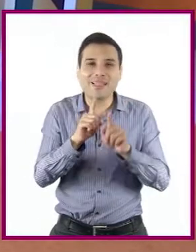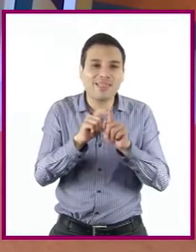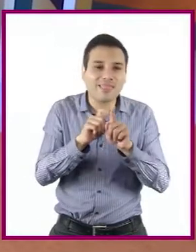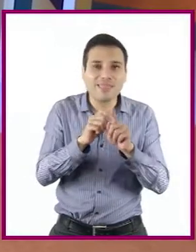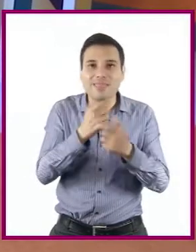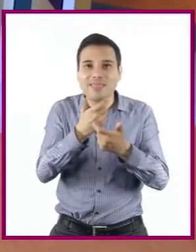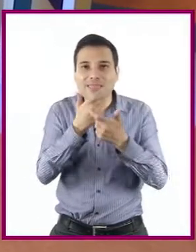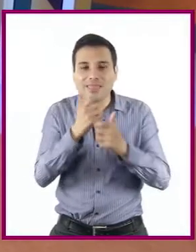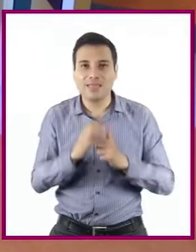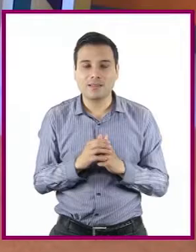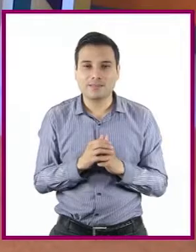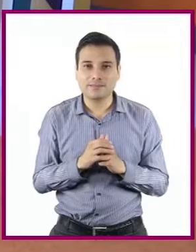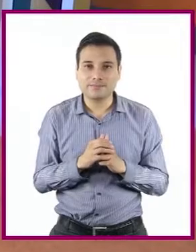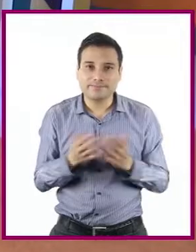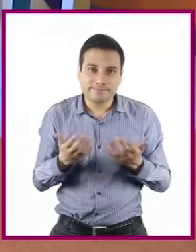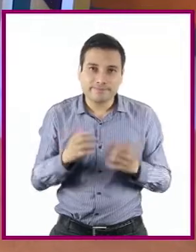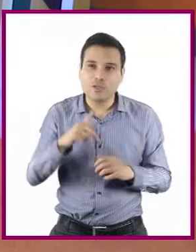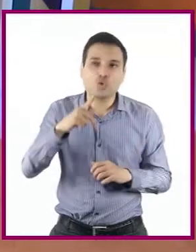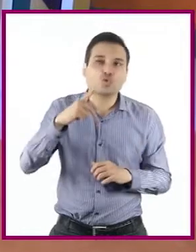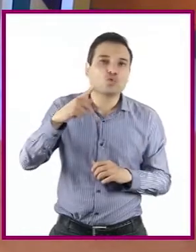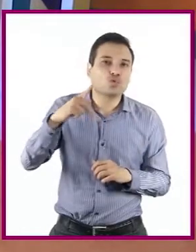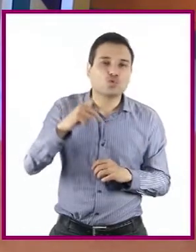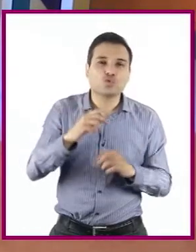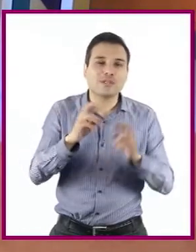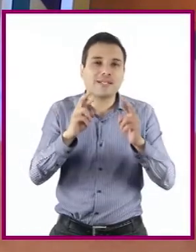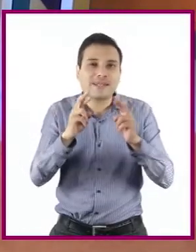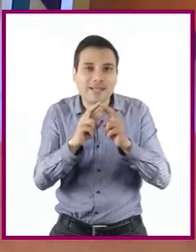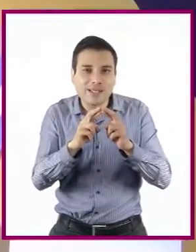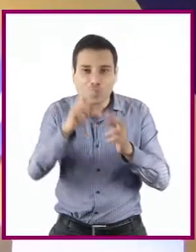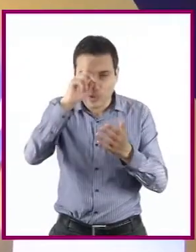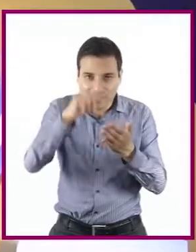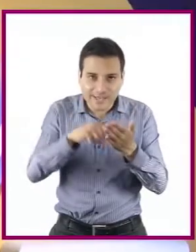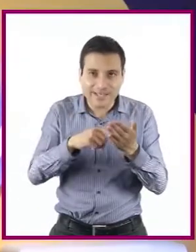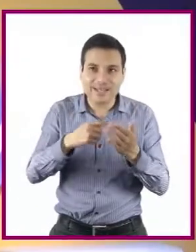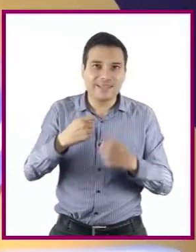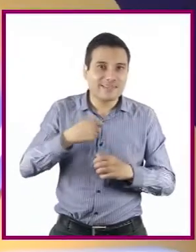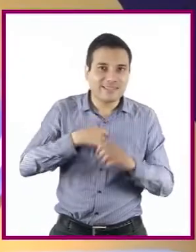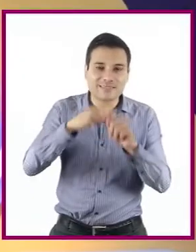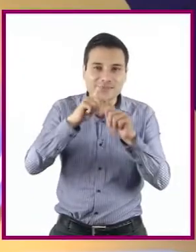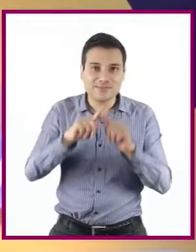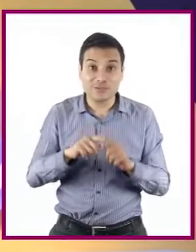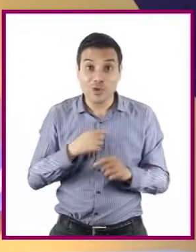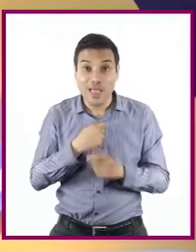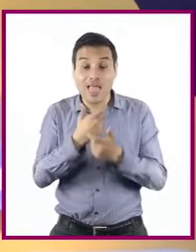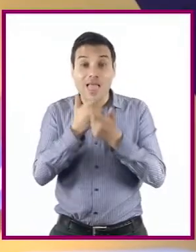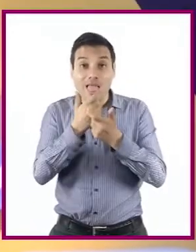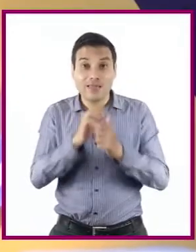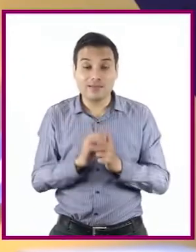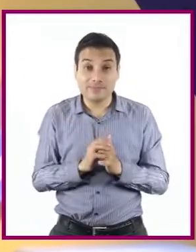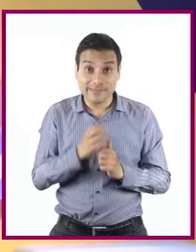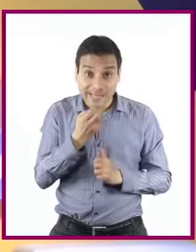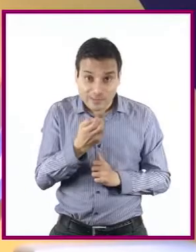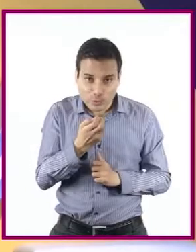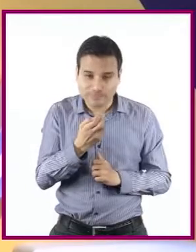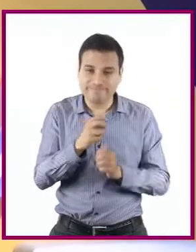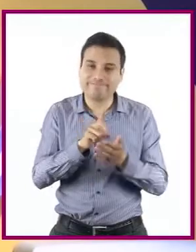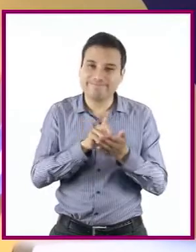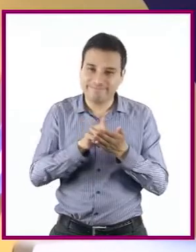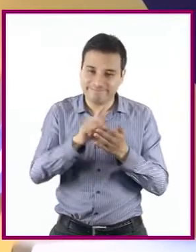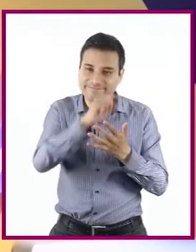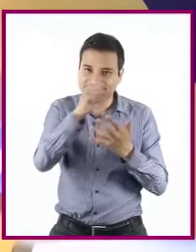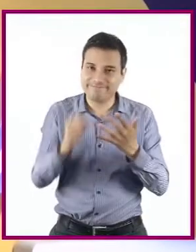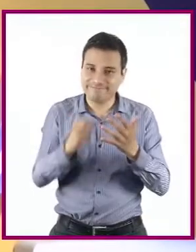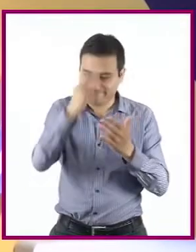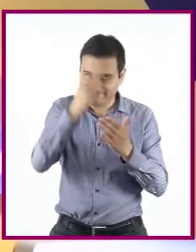persona por sus creencias o su identidad. Estos también son actos discriminatorios que atentan contra los derechos humanos y coartan